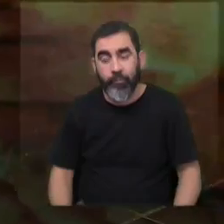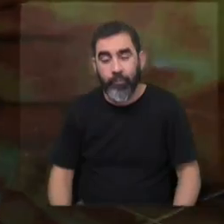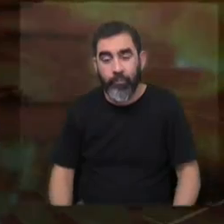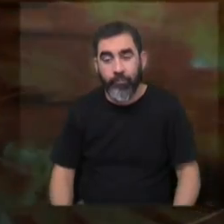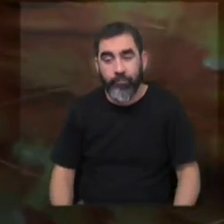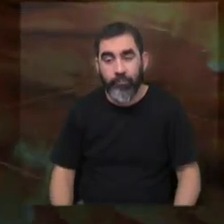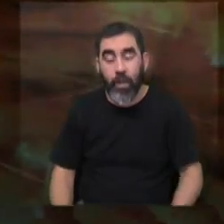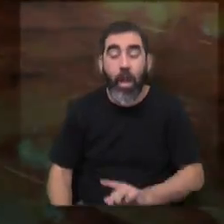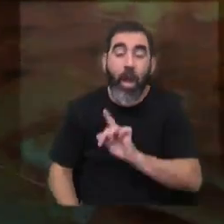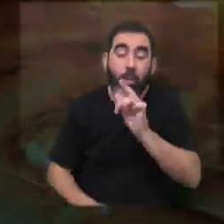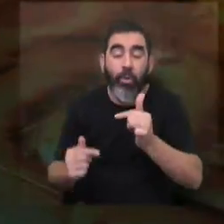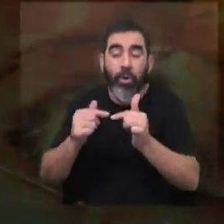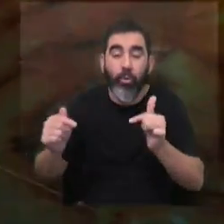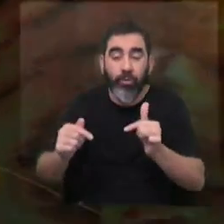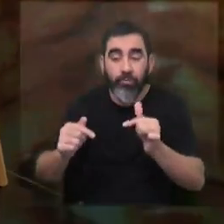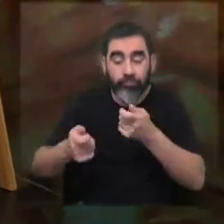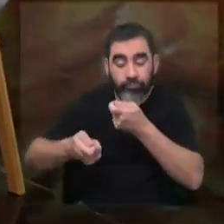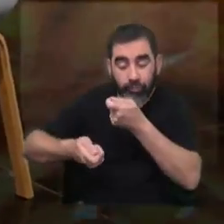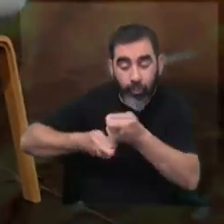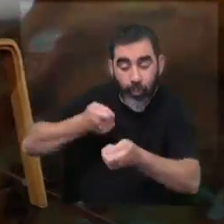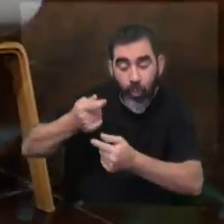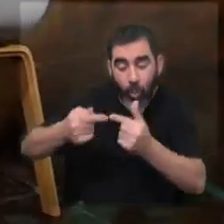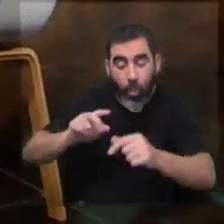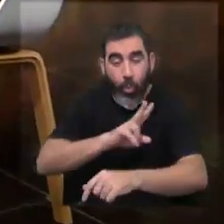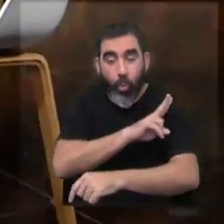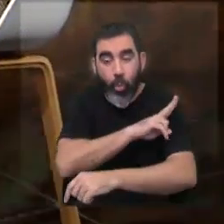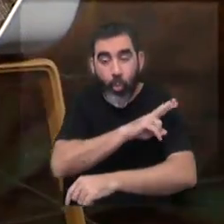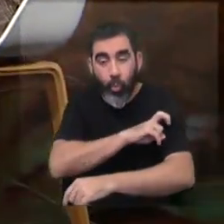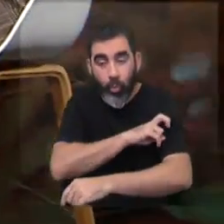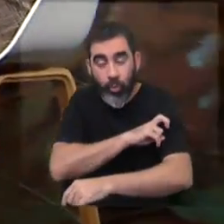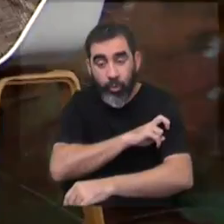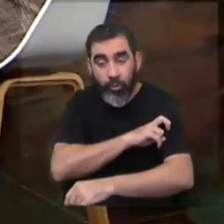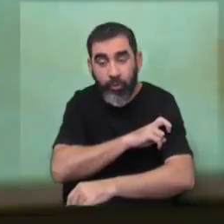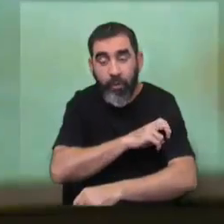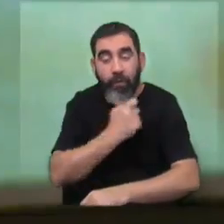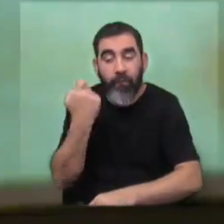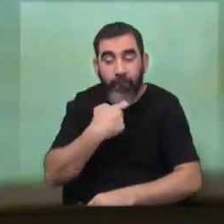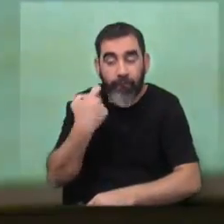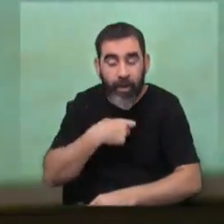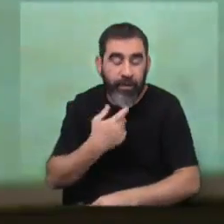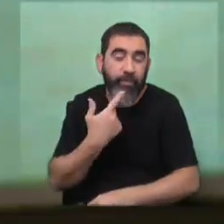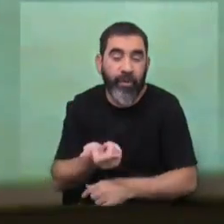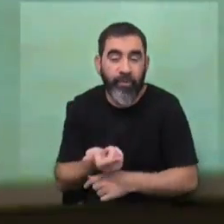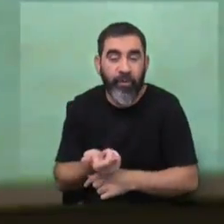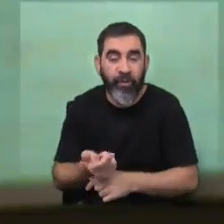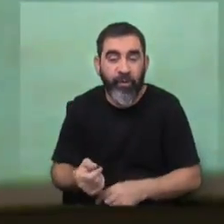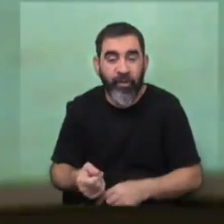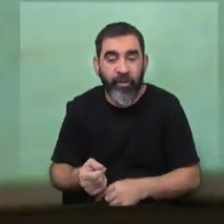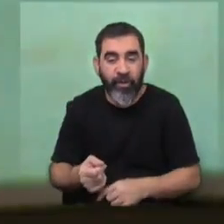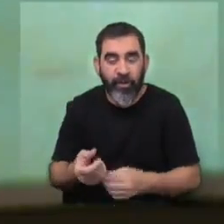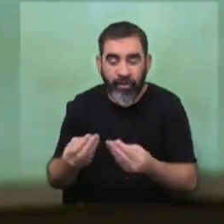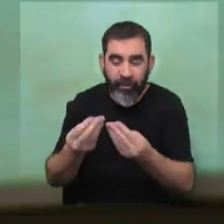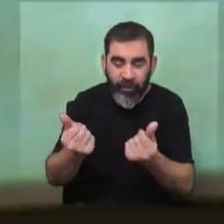de cosas que tienen que ver con la formulación de un producto farmacéutico que faltaban, como lo que tiene que ver con la